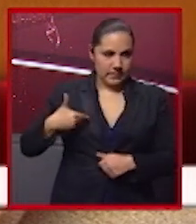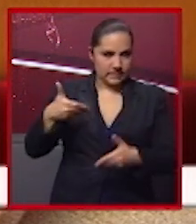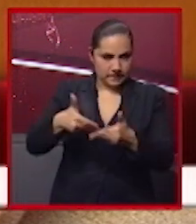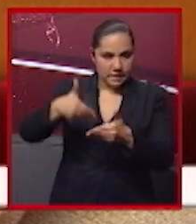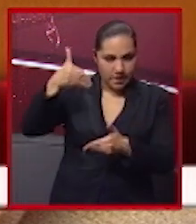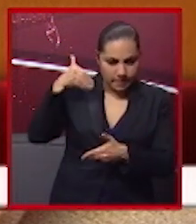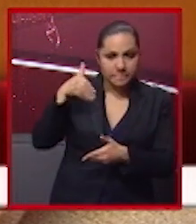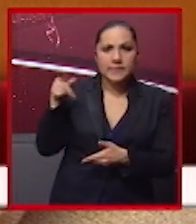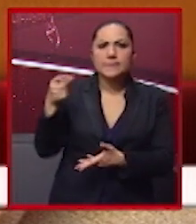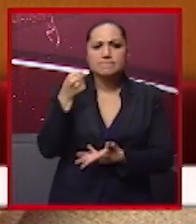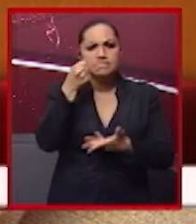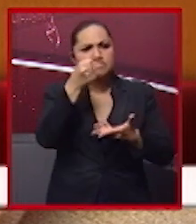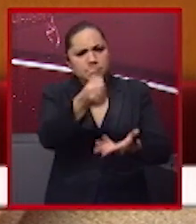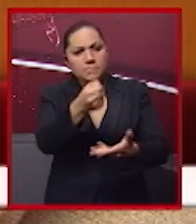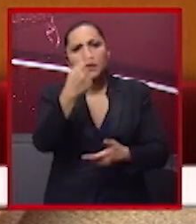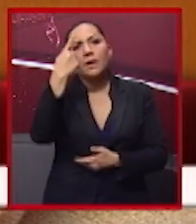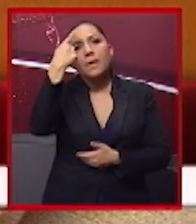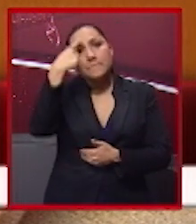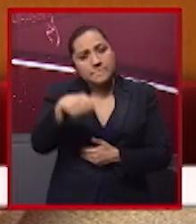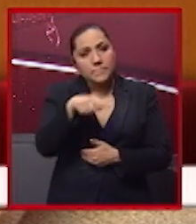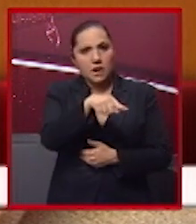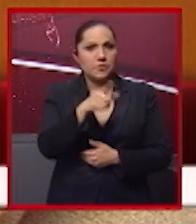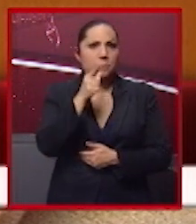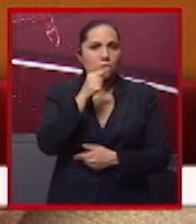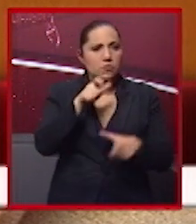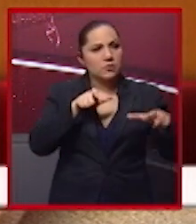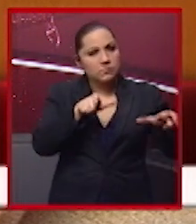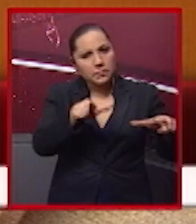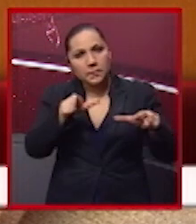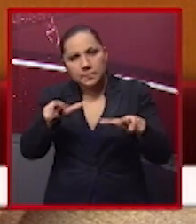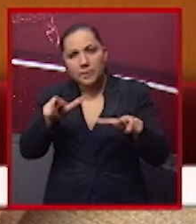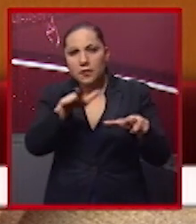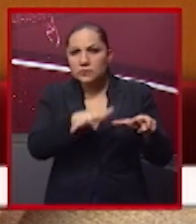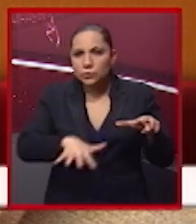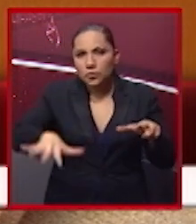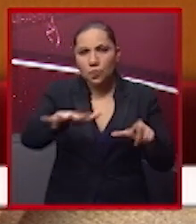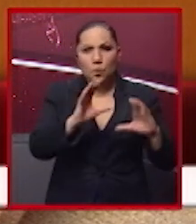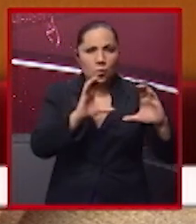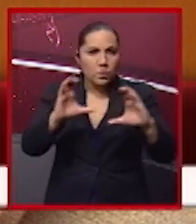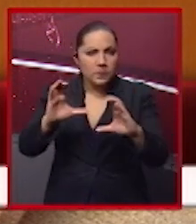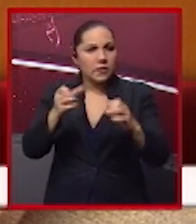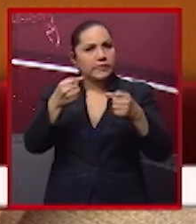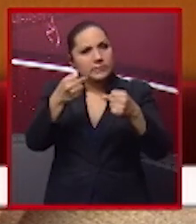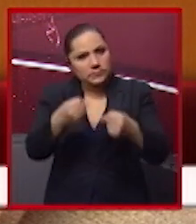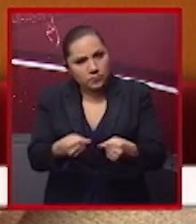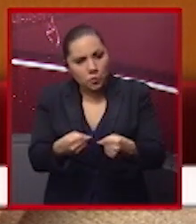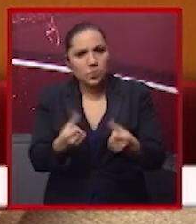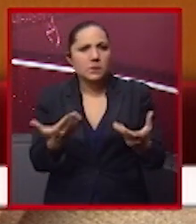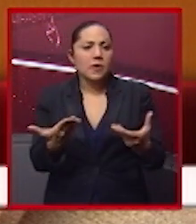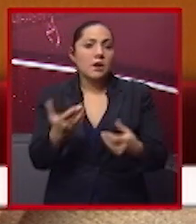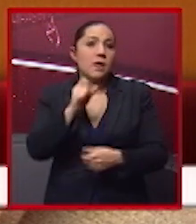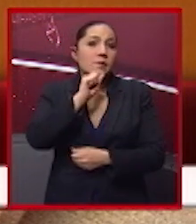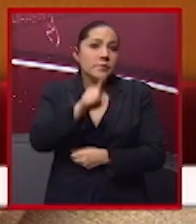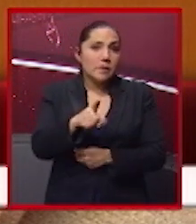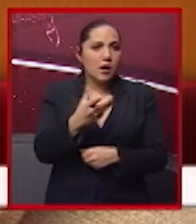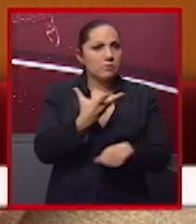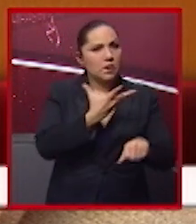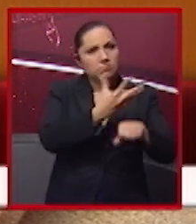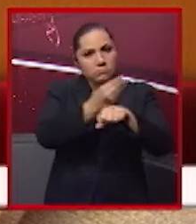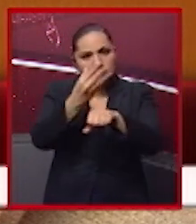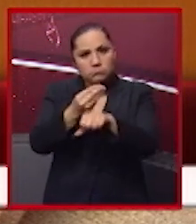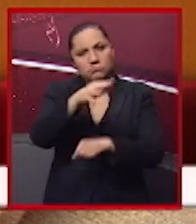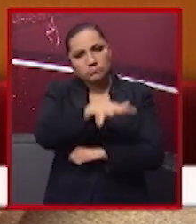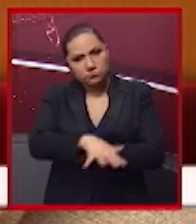las autoridades de seguridad locales, para el mejoramiento y modernización de instalaciones, además de la